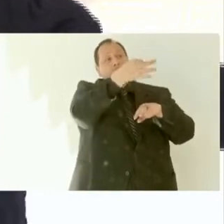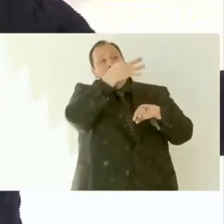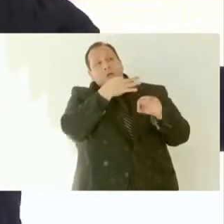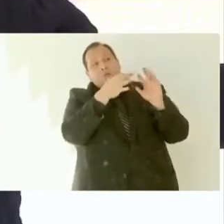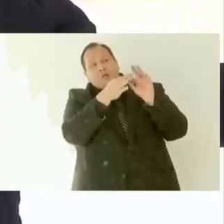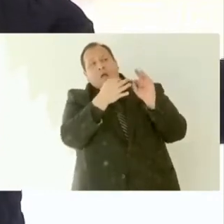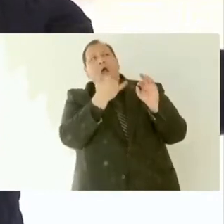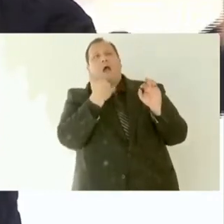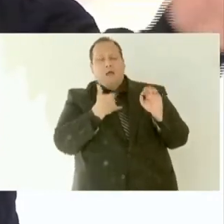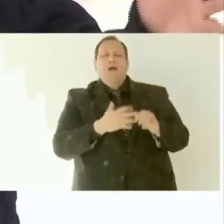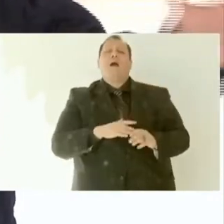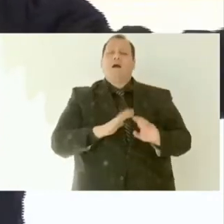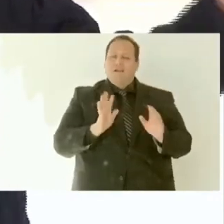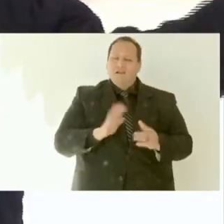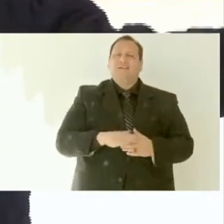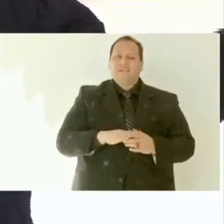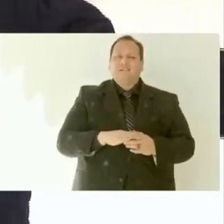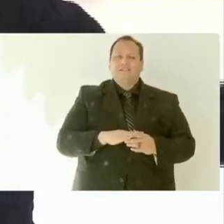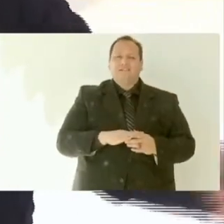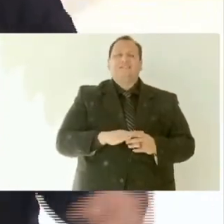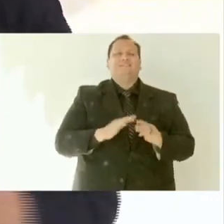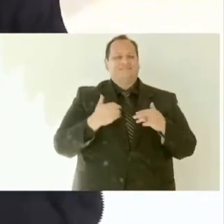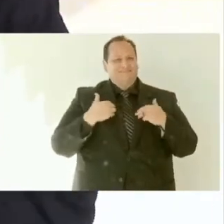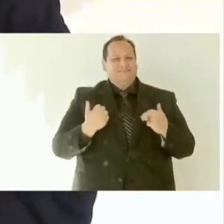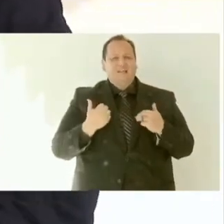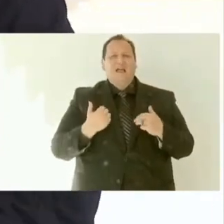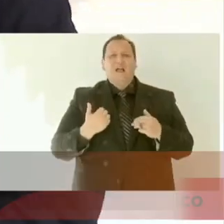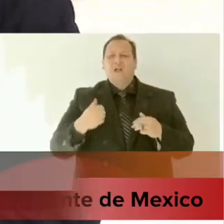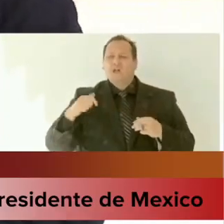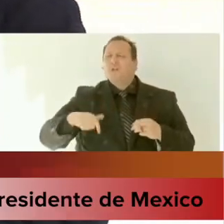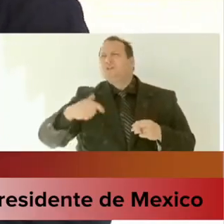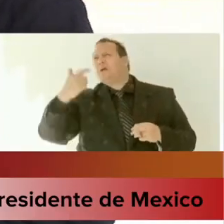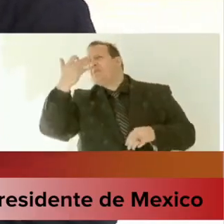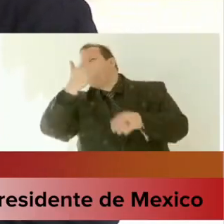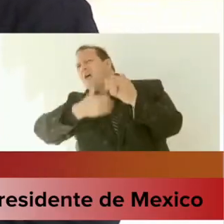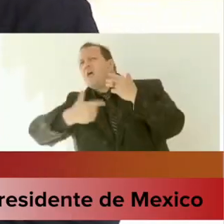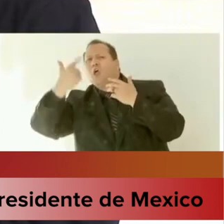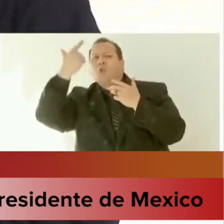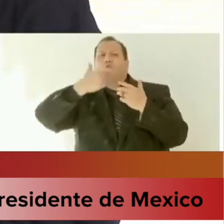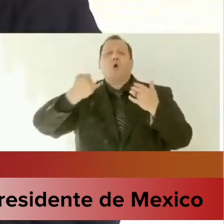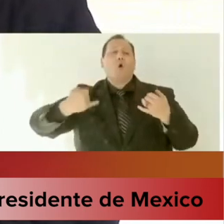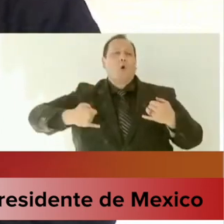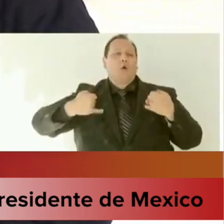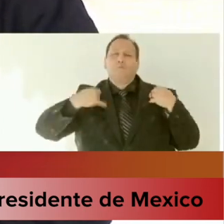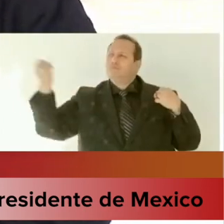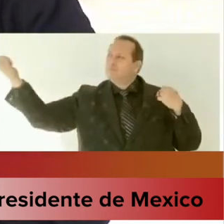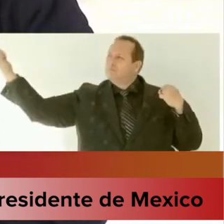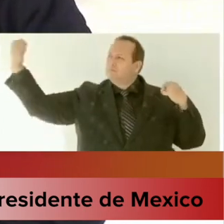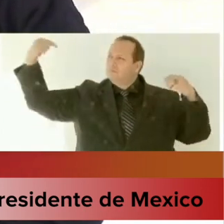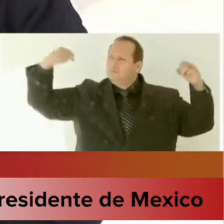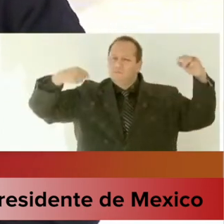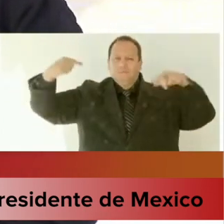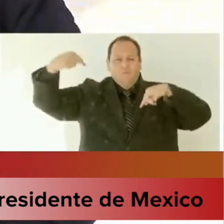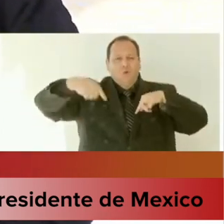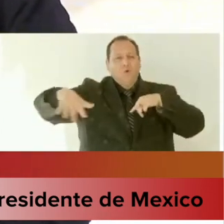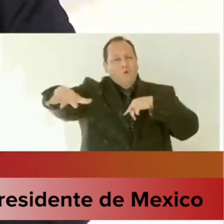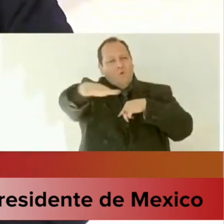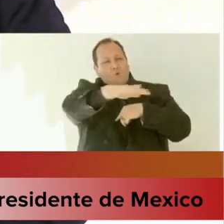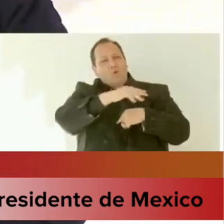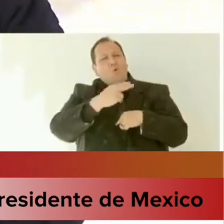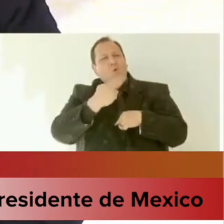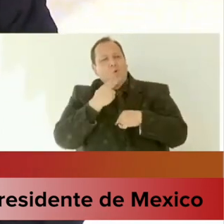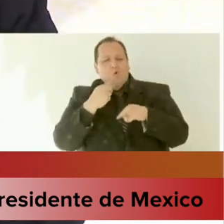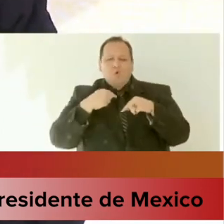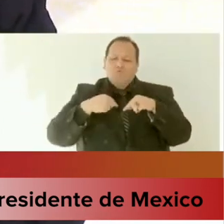que tengo, ya por las tardes, noches, muchos jóvenes están utilizando